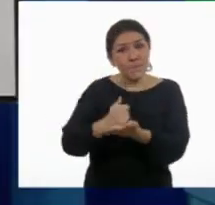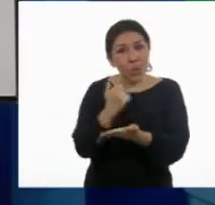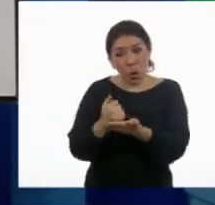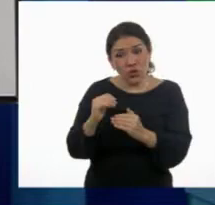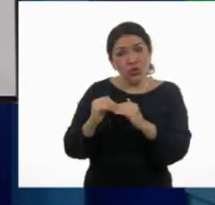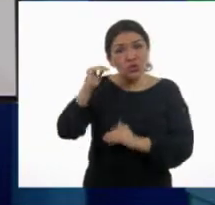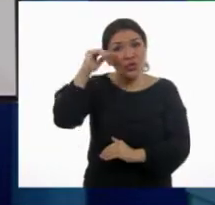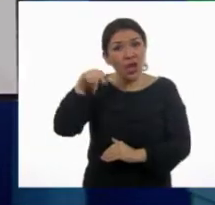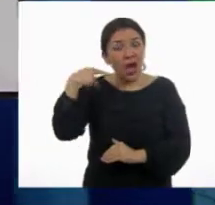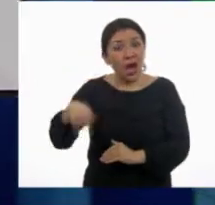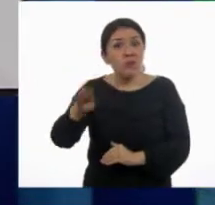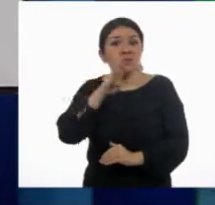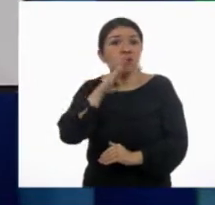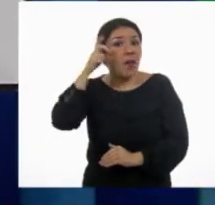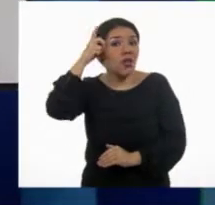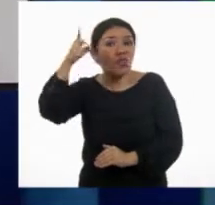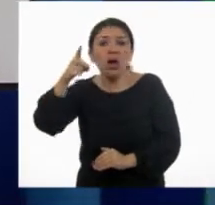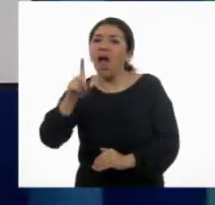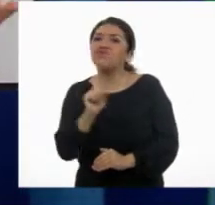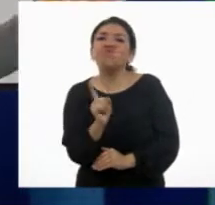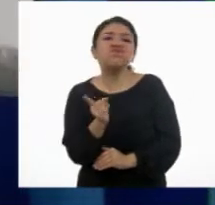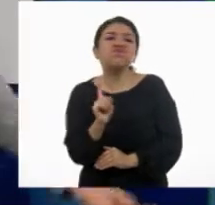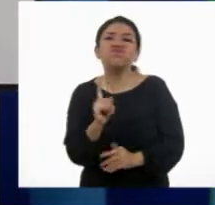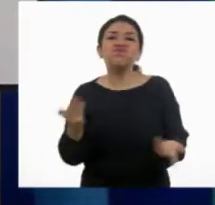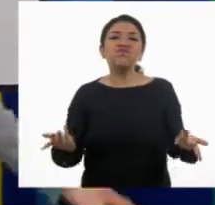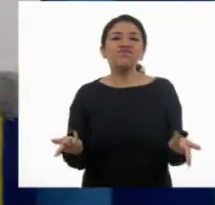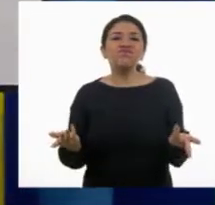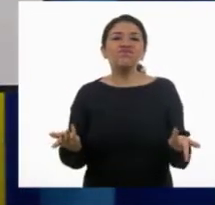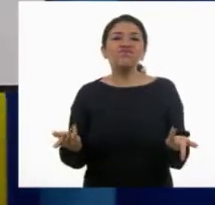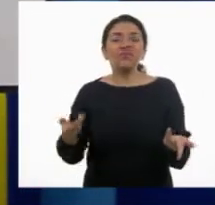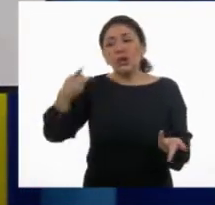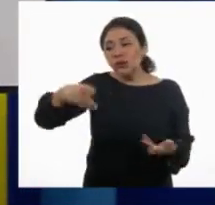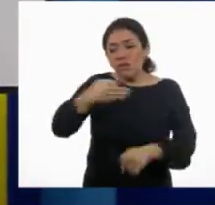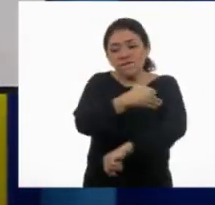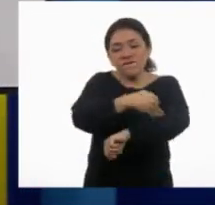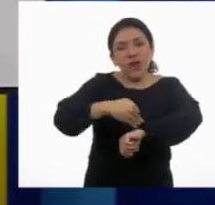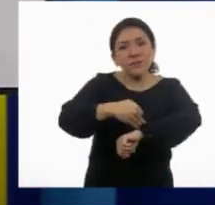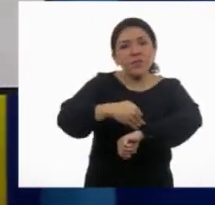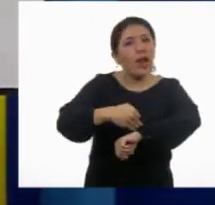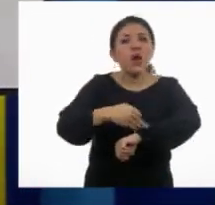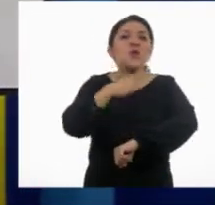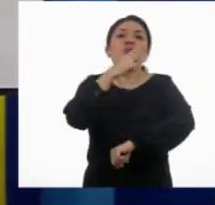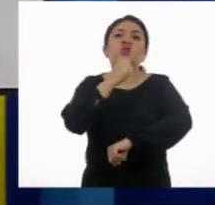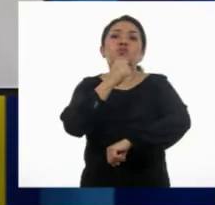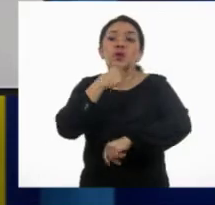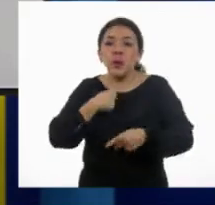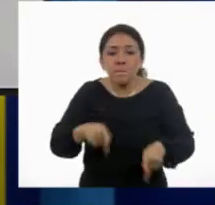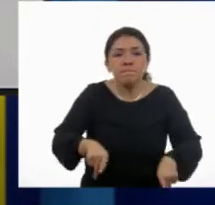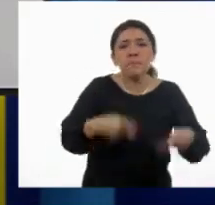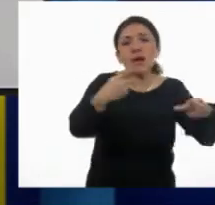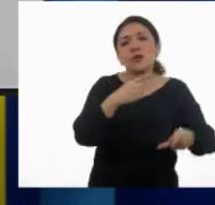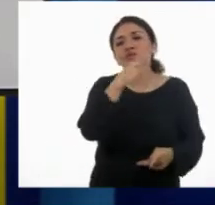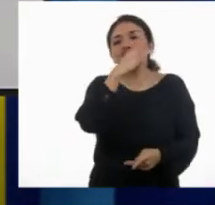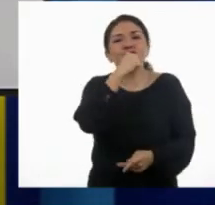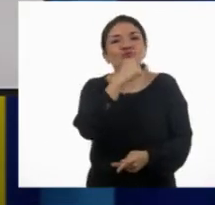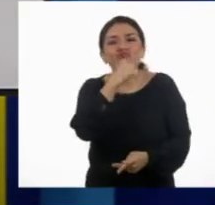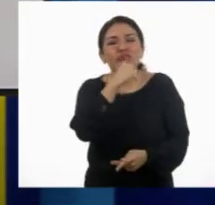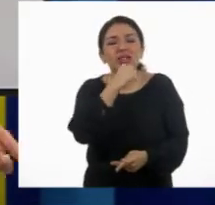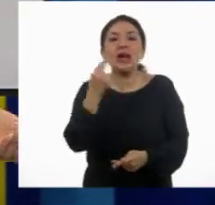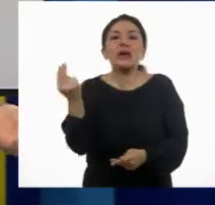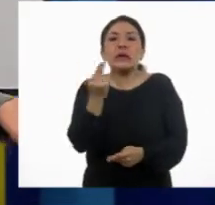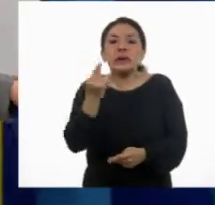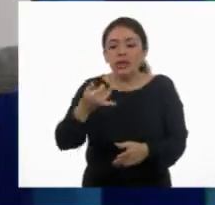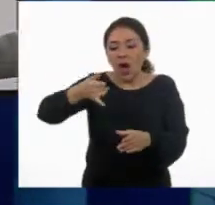no es de la mamá de Ton. Entonces, la familia de Ton no la va a poder vender. Tenemos